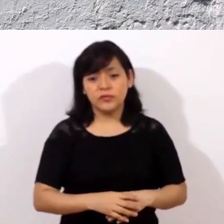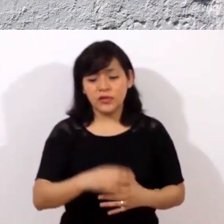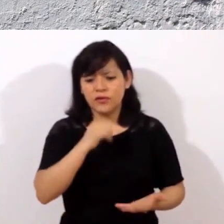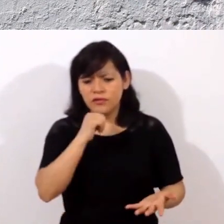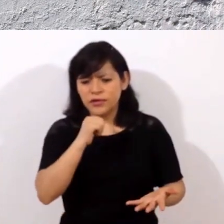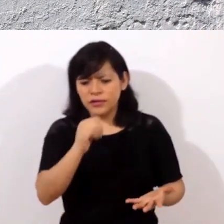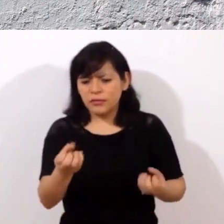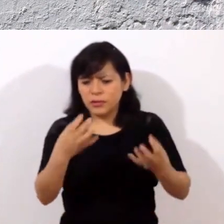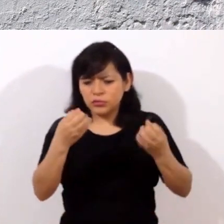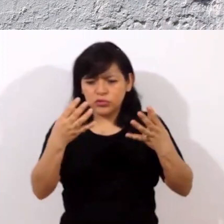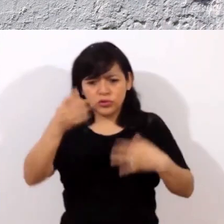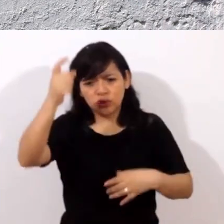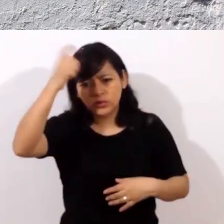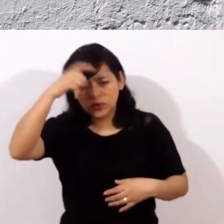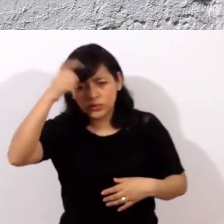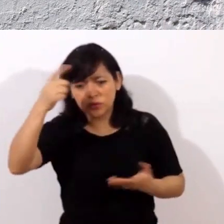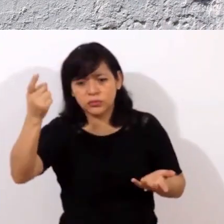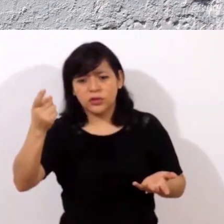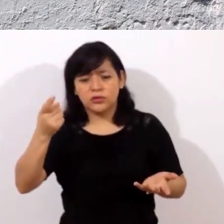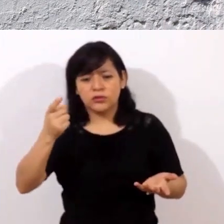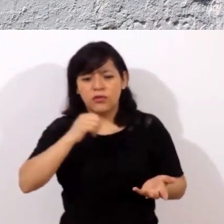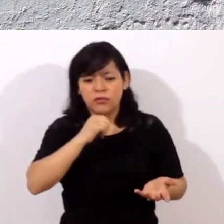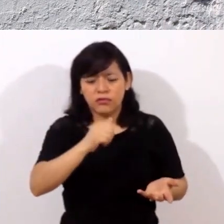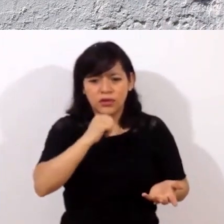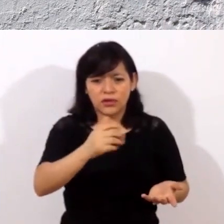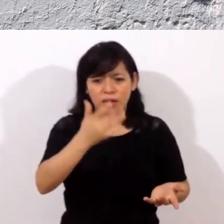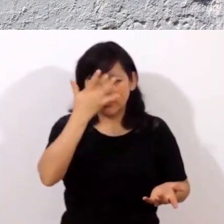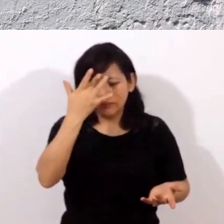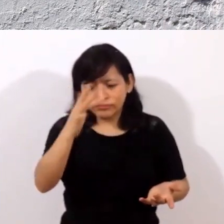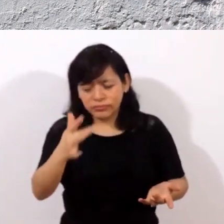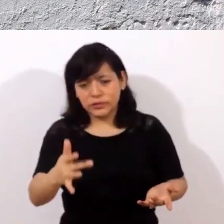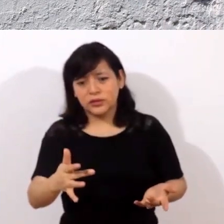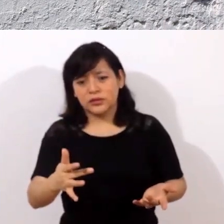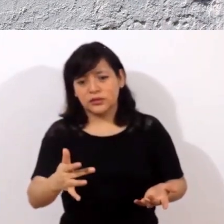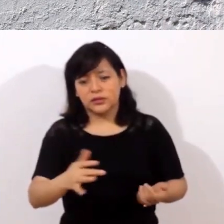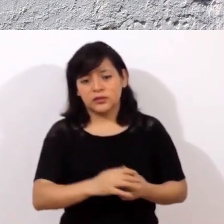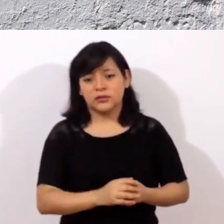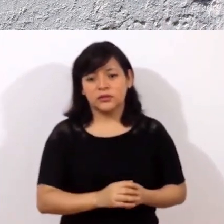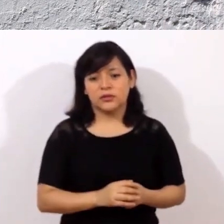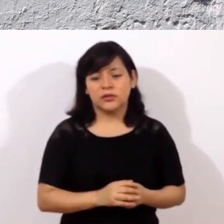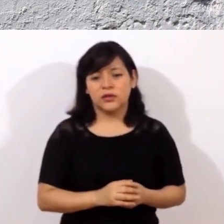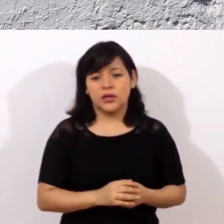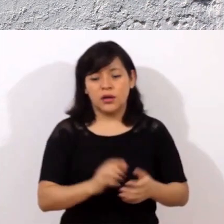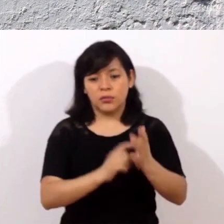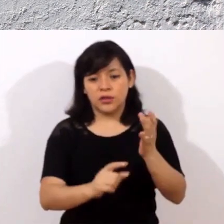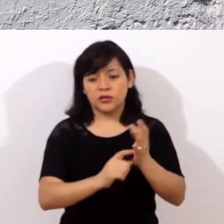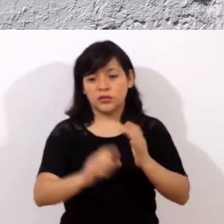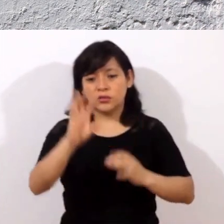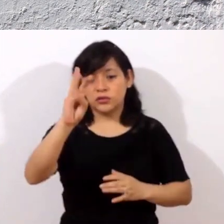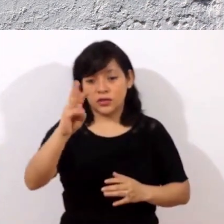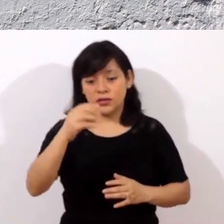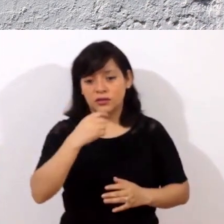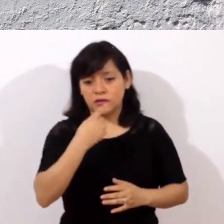había, por un aspecto. Y aquí quiero llamar la atención tuya, considerar una frase del versículo 6. Mi pueblo